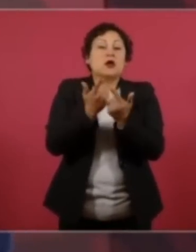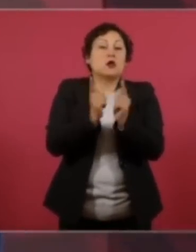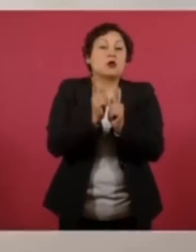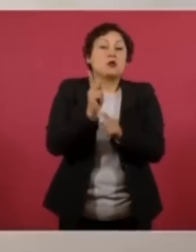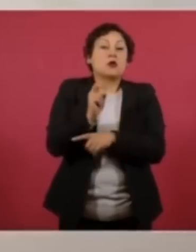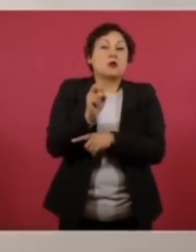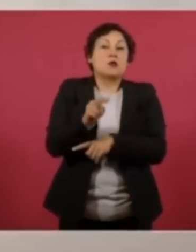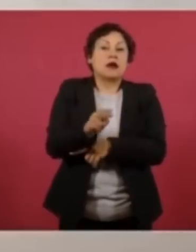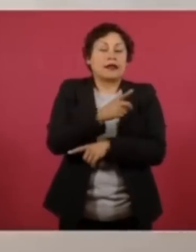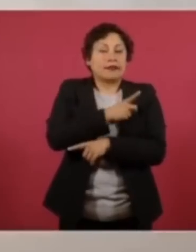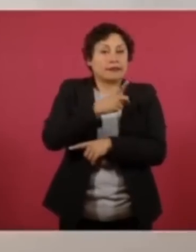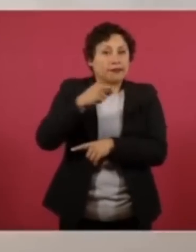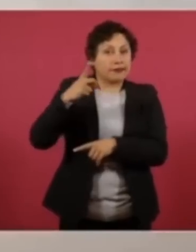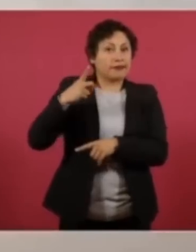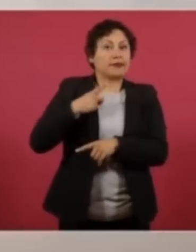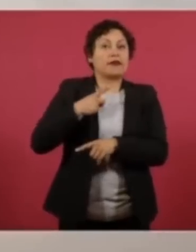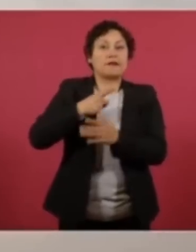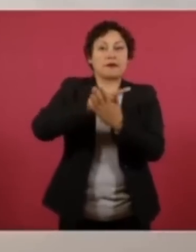Fíjense,